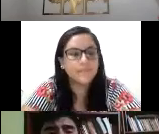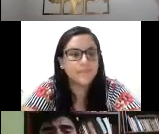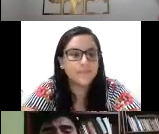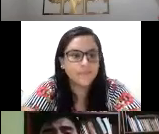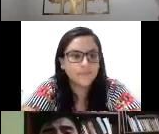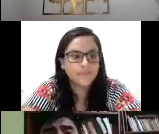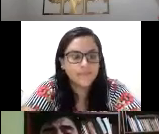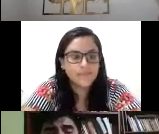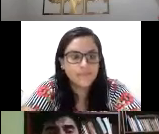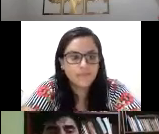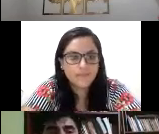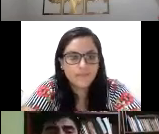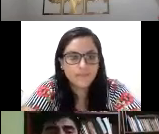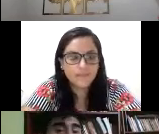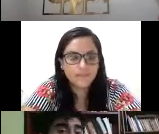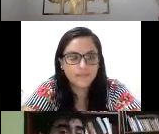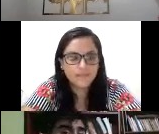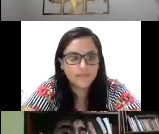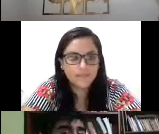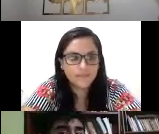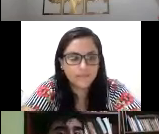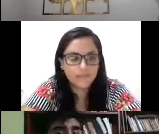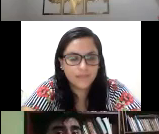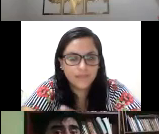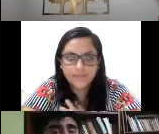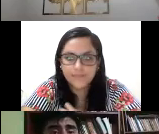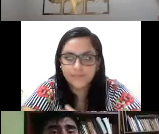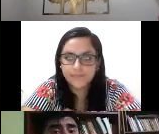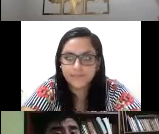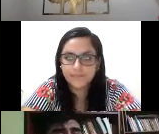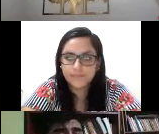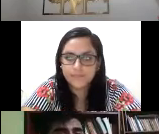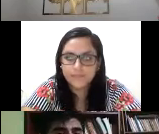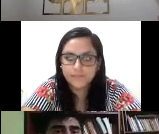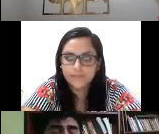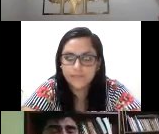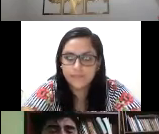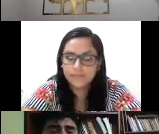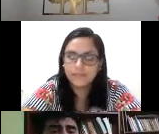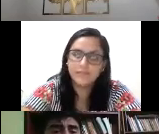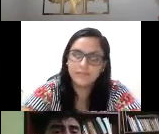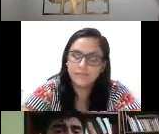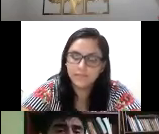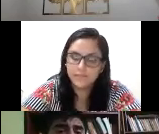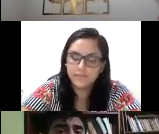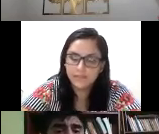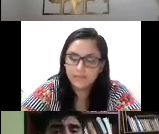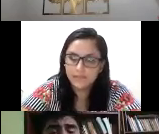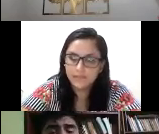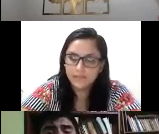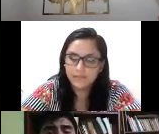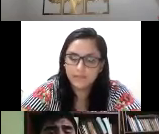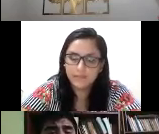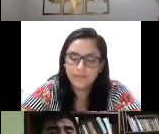infecciones respiratorias, ¿no? Desde un resfriado común hasta enfermedades más graves, ¿no? Es así como se consideró en el